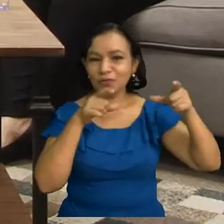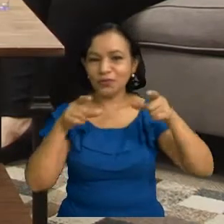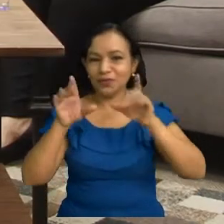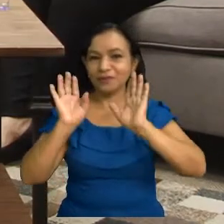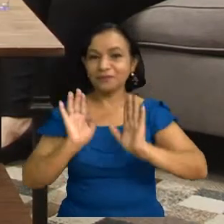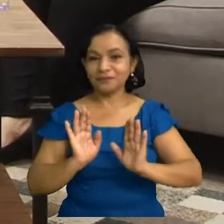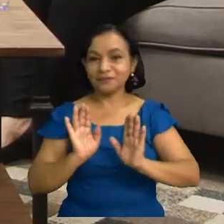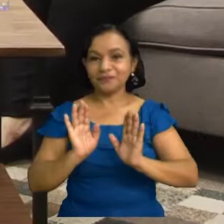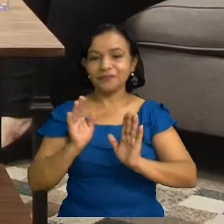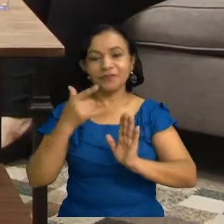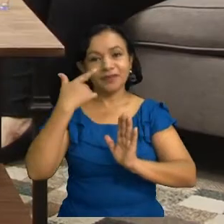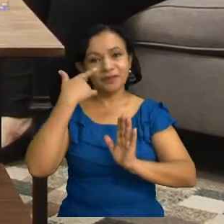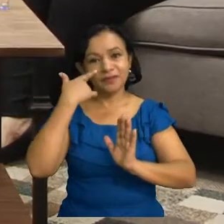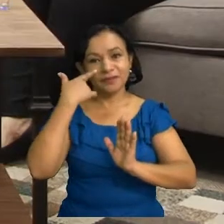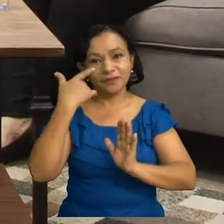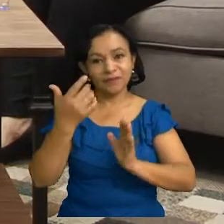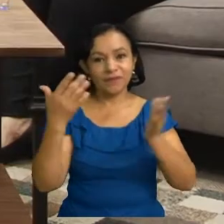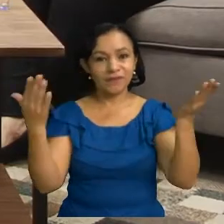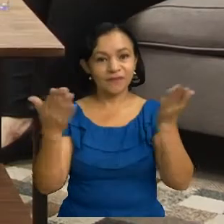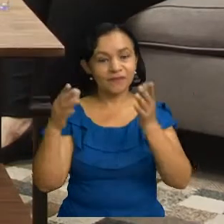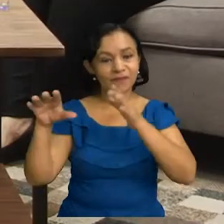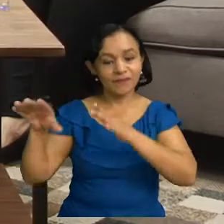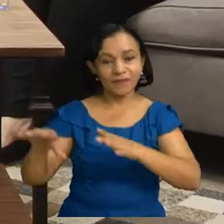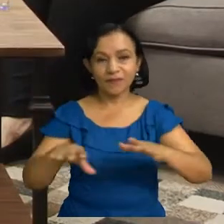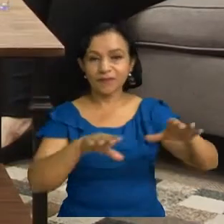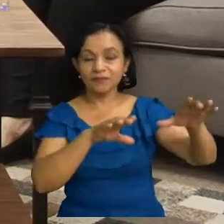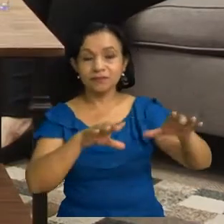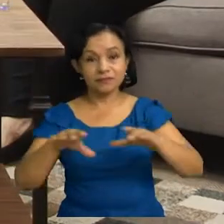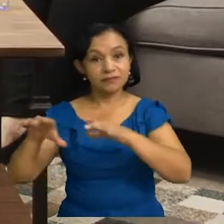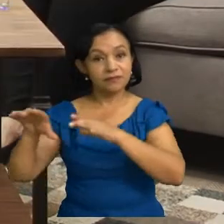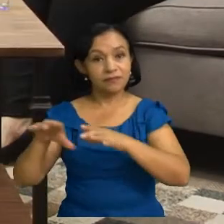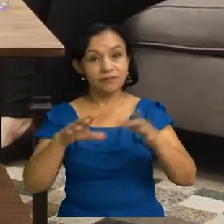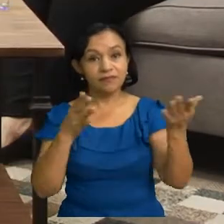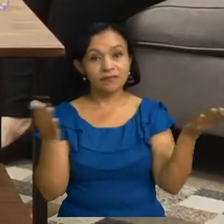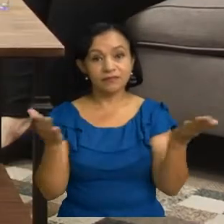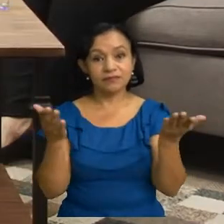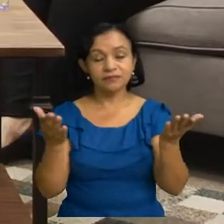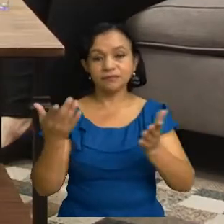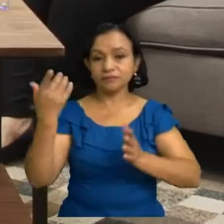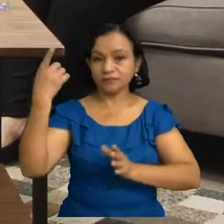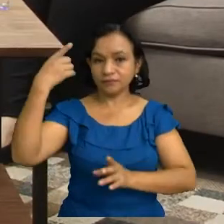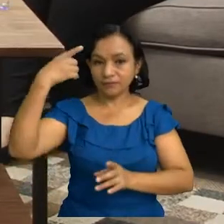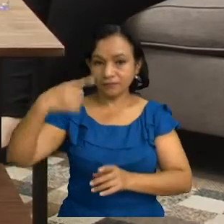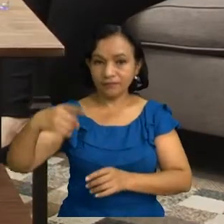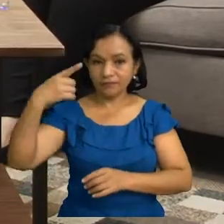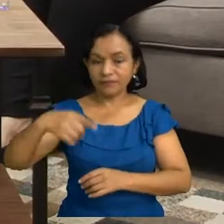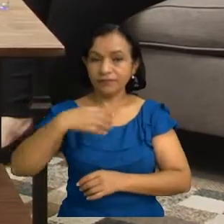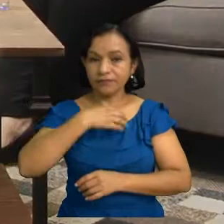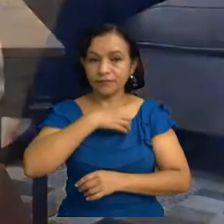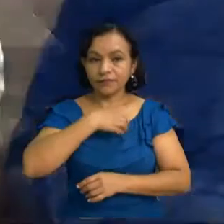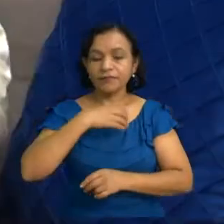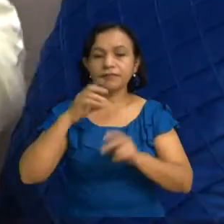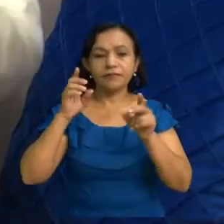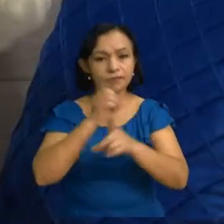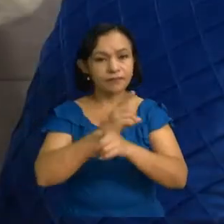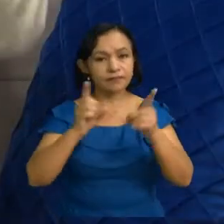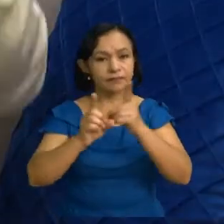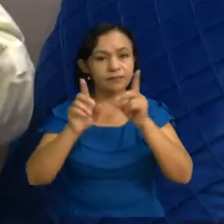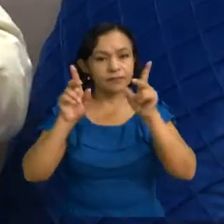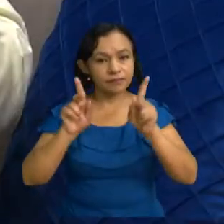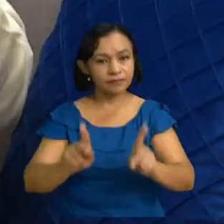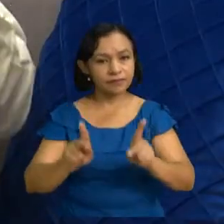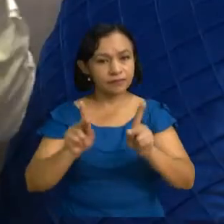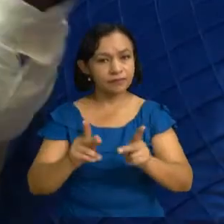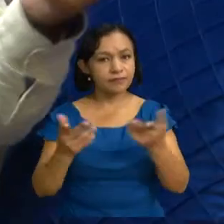no lo que significa este proceso de festejo en el marco de restitución de derecho desde el año 2007 pero también en el